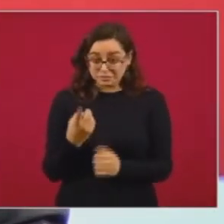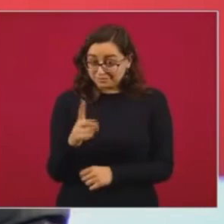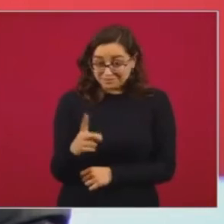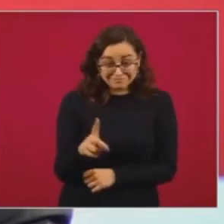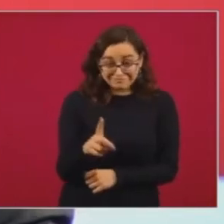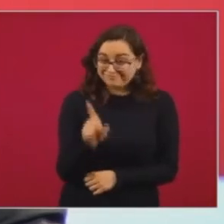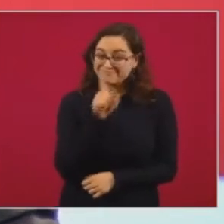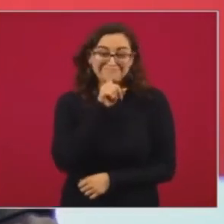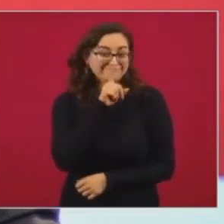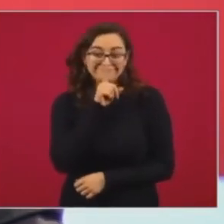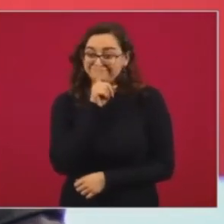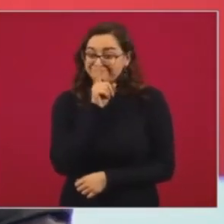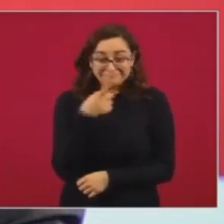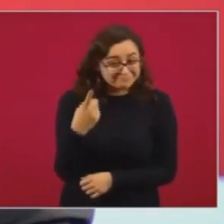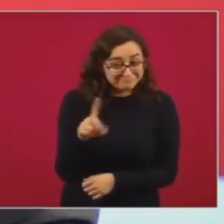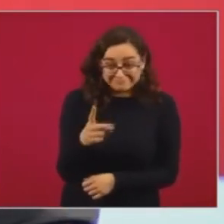diciembre,